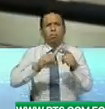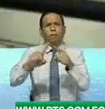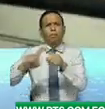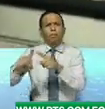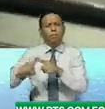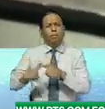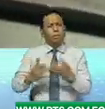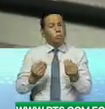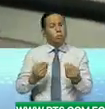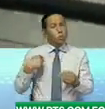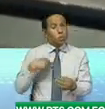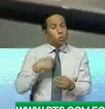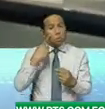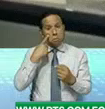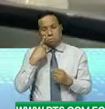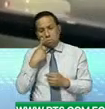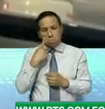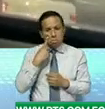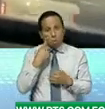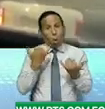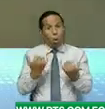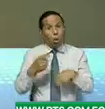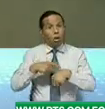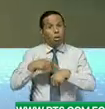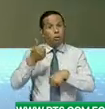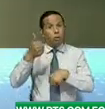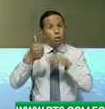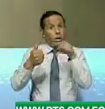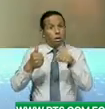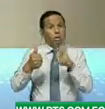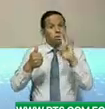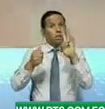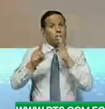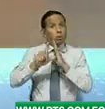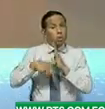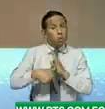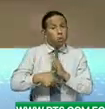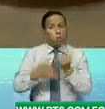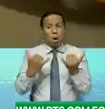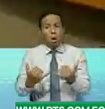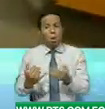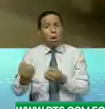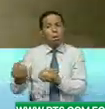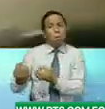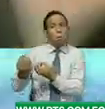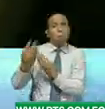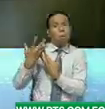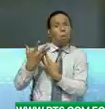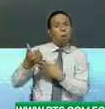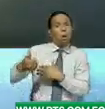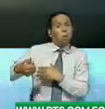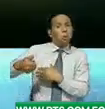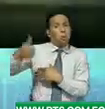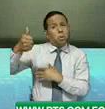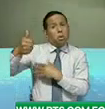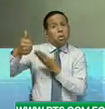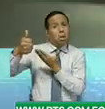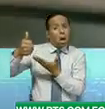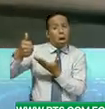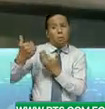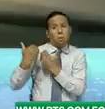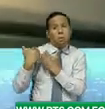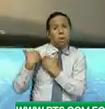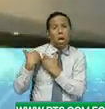estar pendientes. Ya son las 10 de la noche con 7 minutos, no hemos tenido un pronunciamiento tampoco por parte de algún